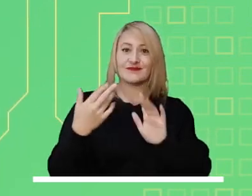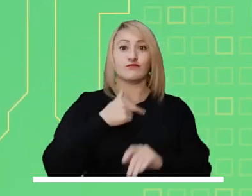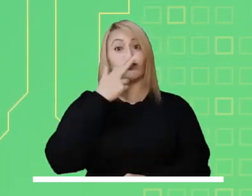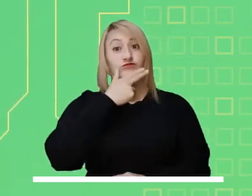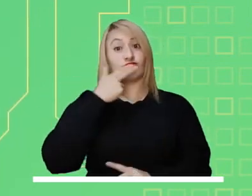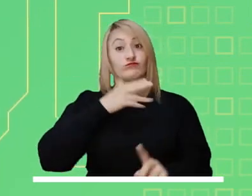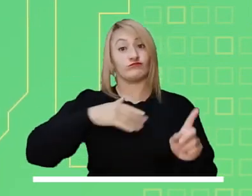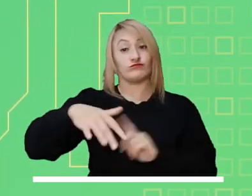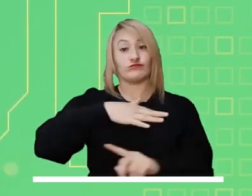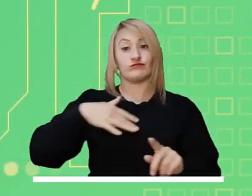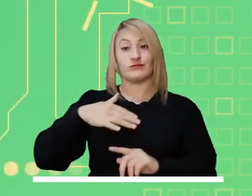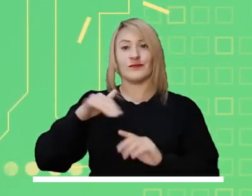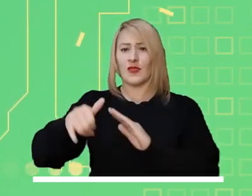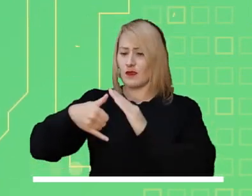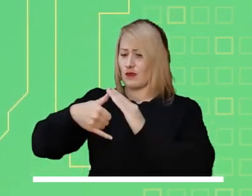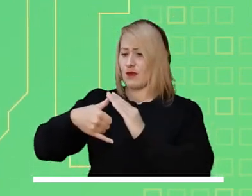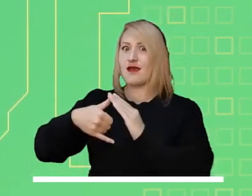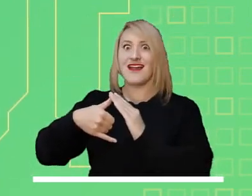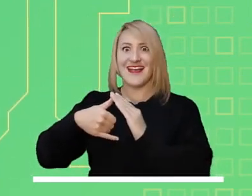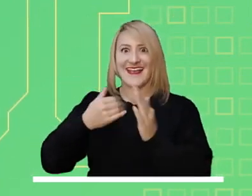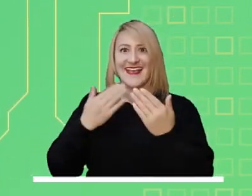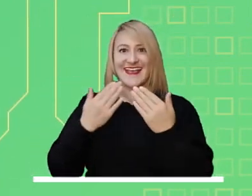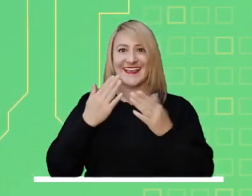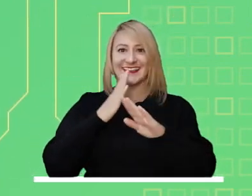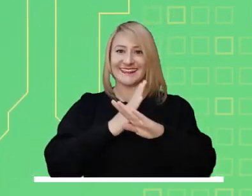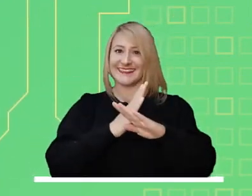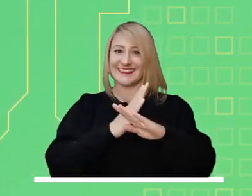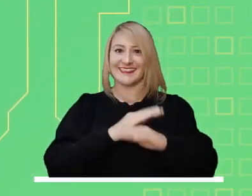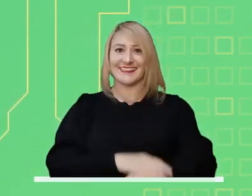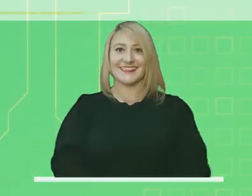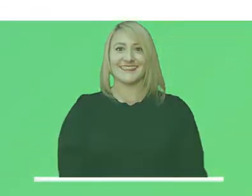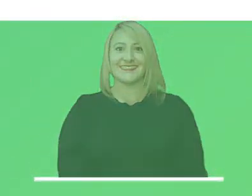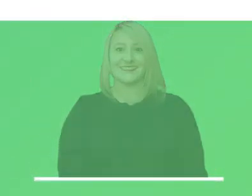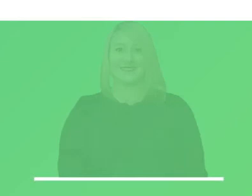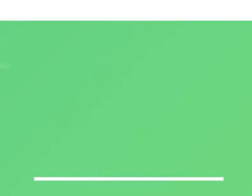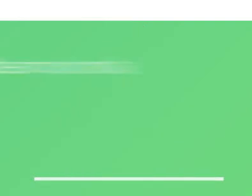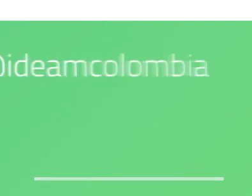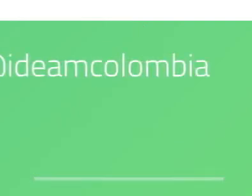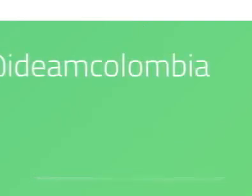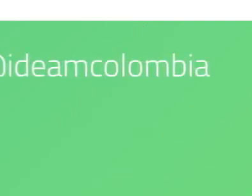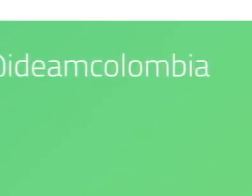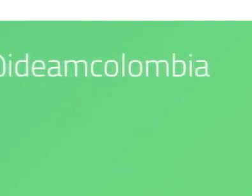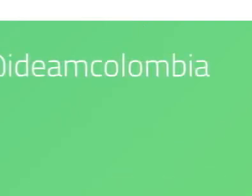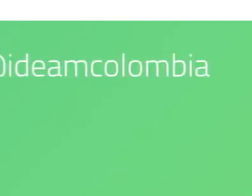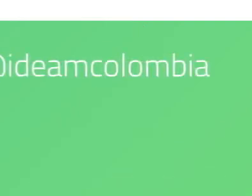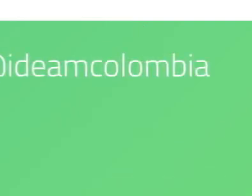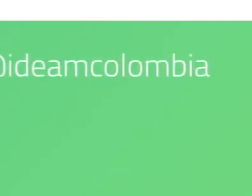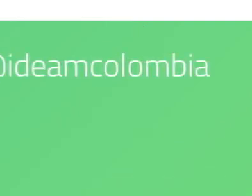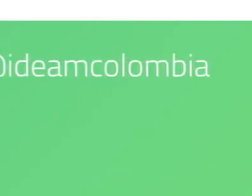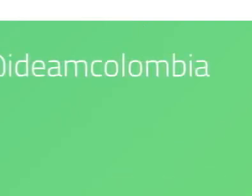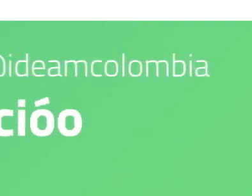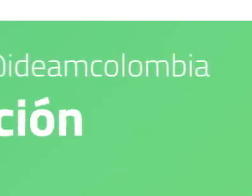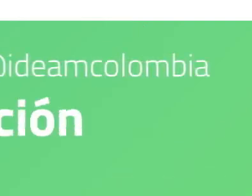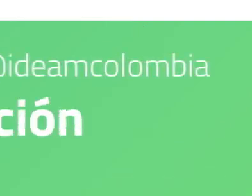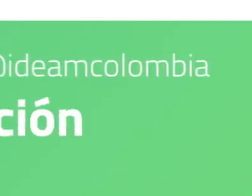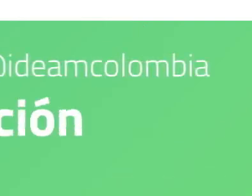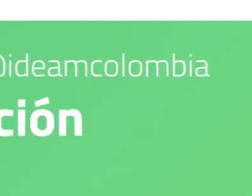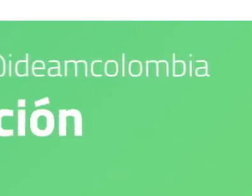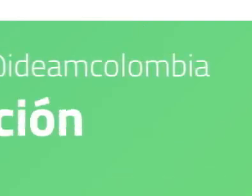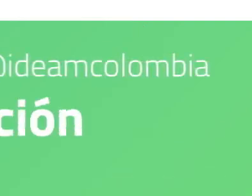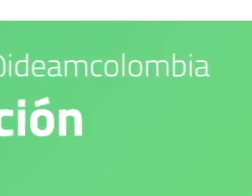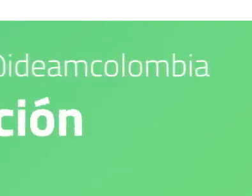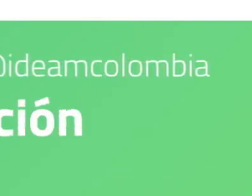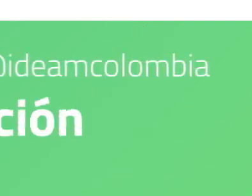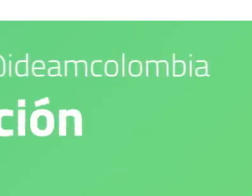occidental los esperamos en nuestras redes sociales nuestro compromiso es con el medio ambiente y de amd es